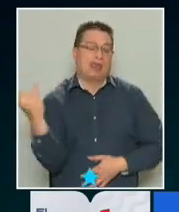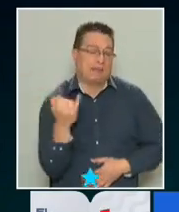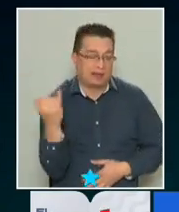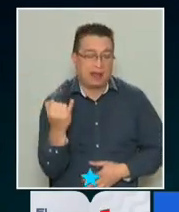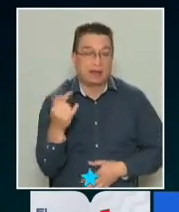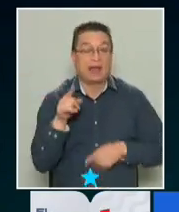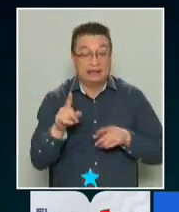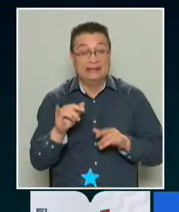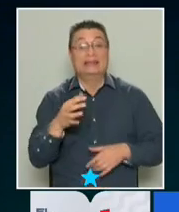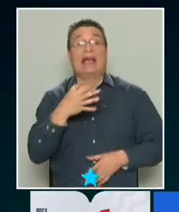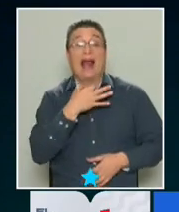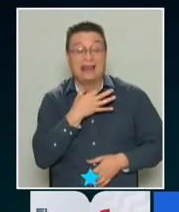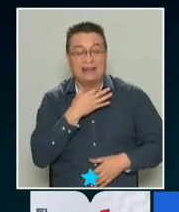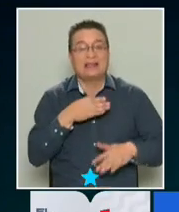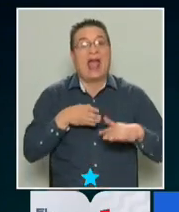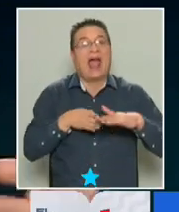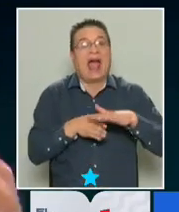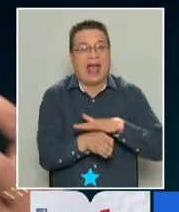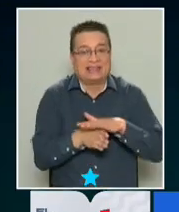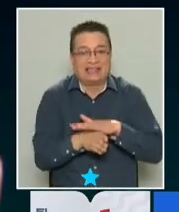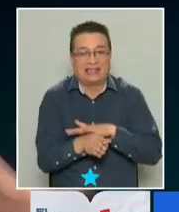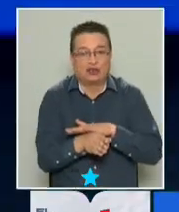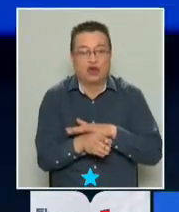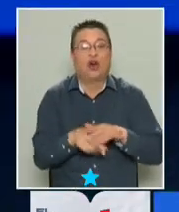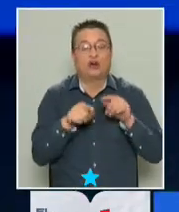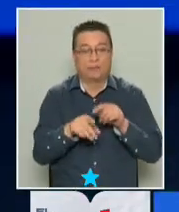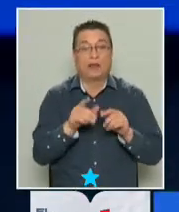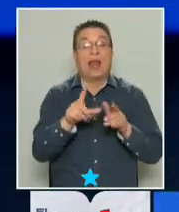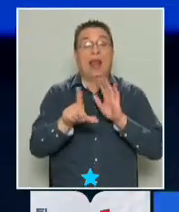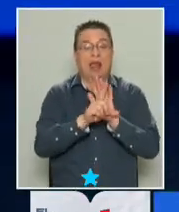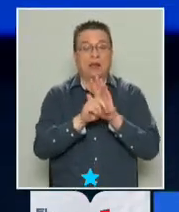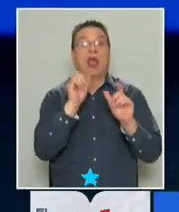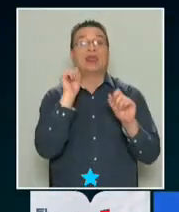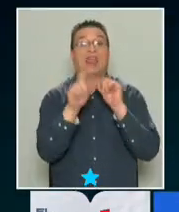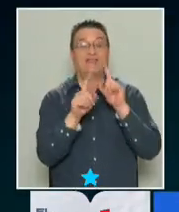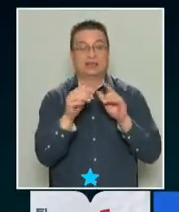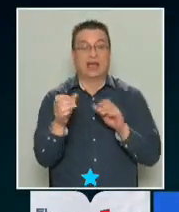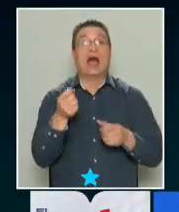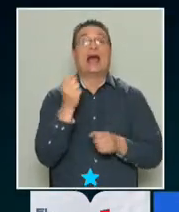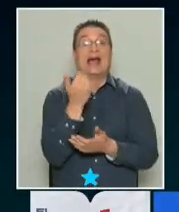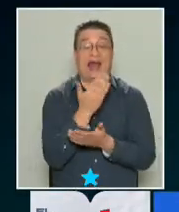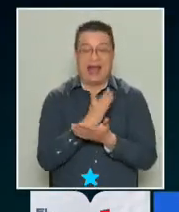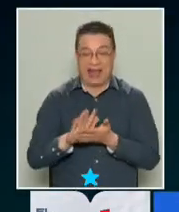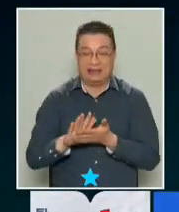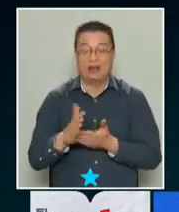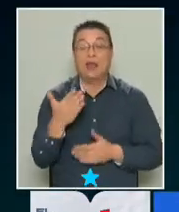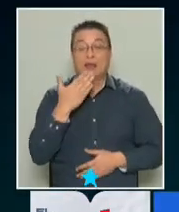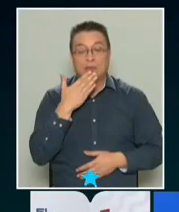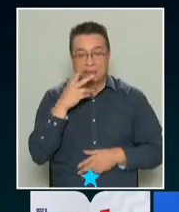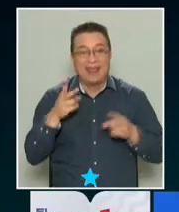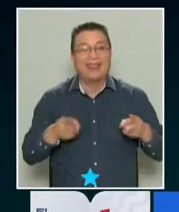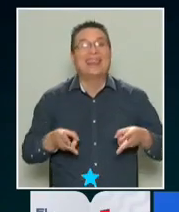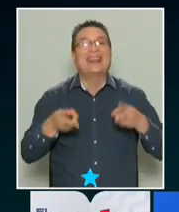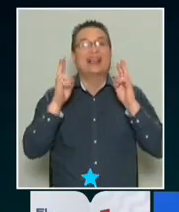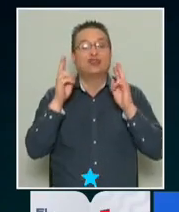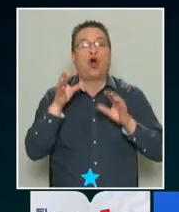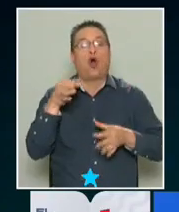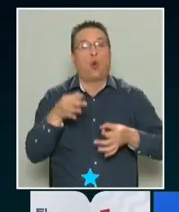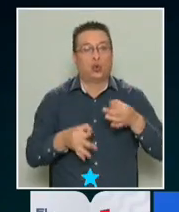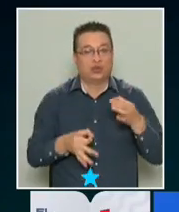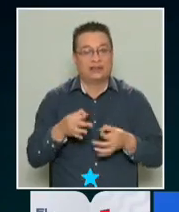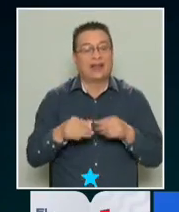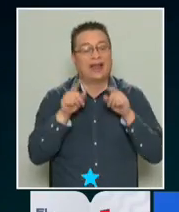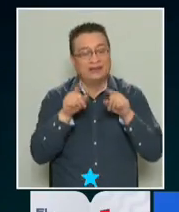garantiza tu acceso derecho a la defensa la defensa gratuita es parte del derecho a la justicia y ahí